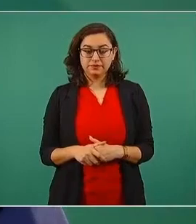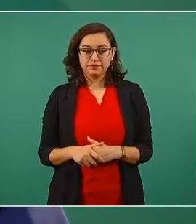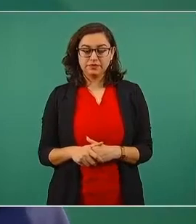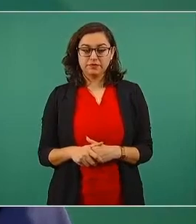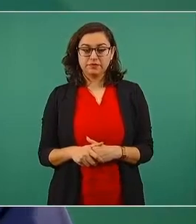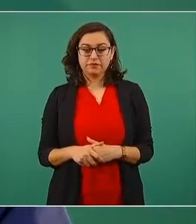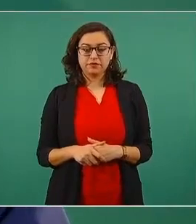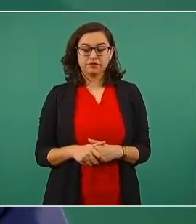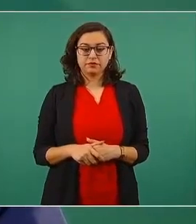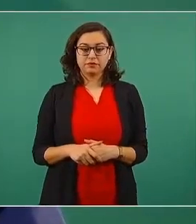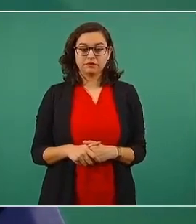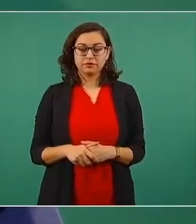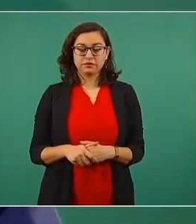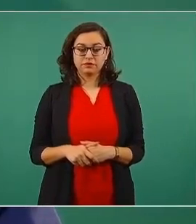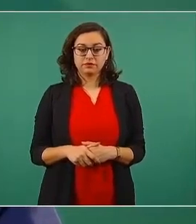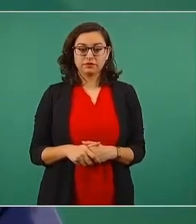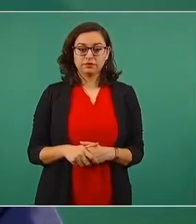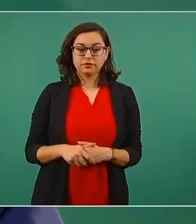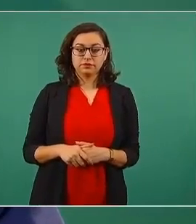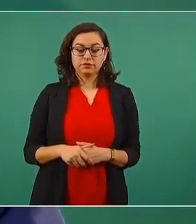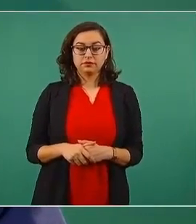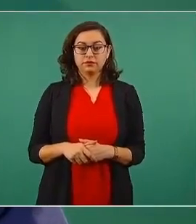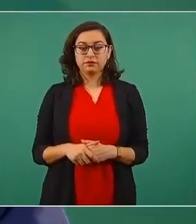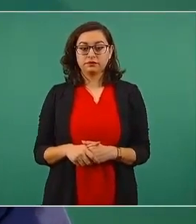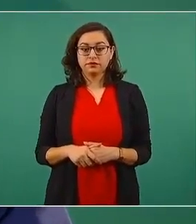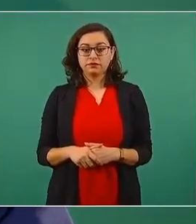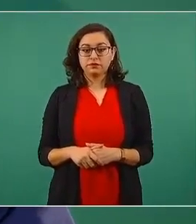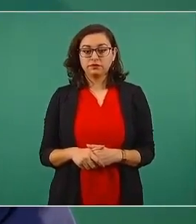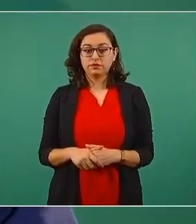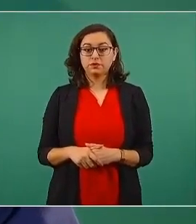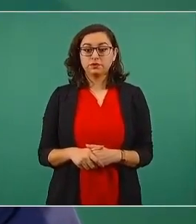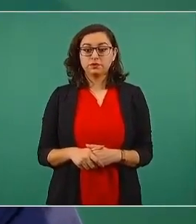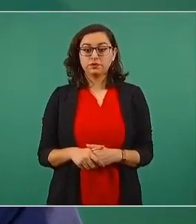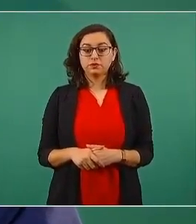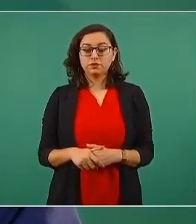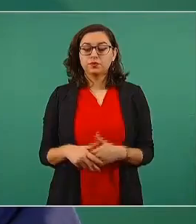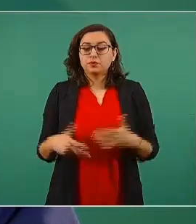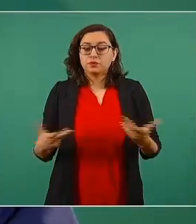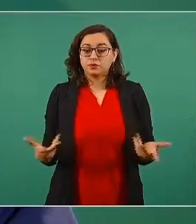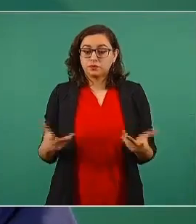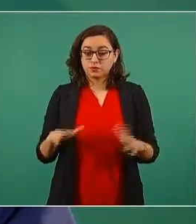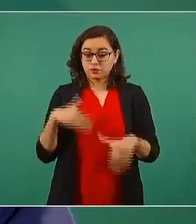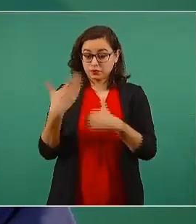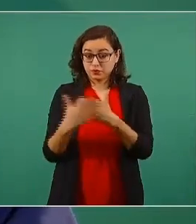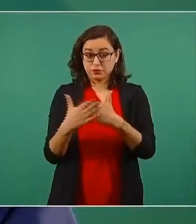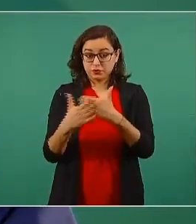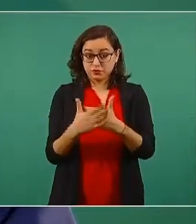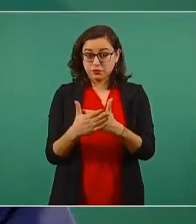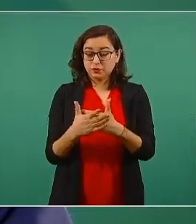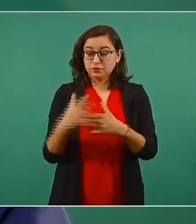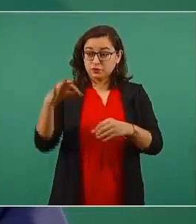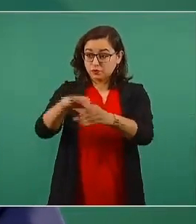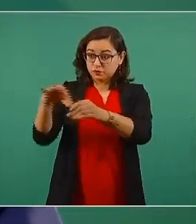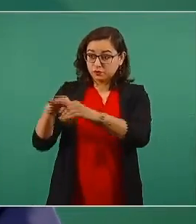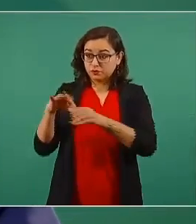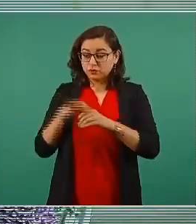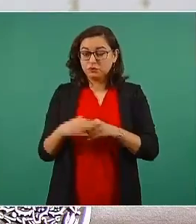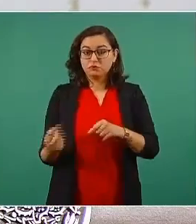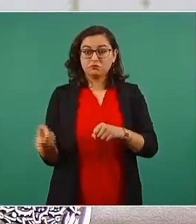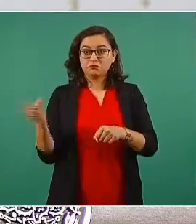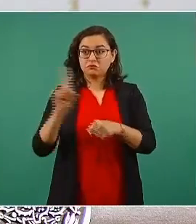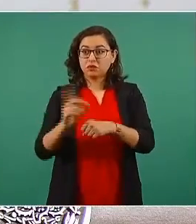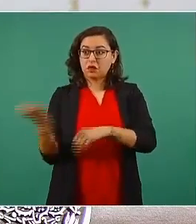en especial que las elecciones transcurran en paz,